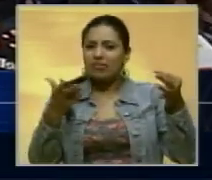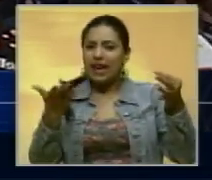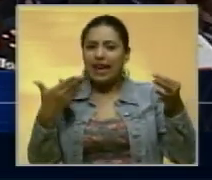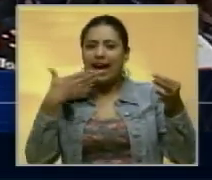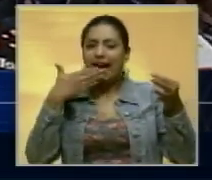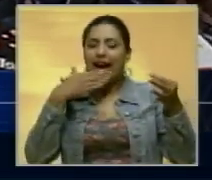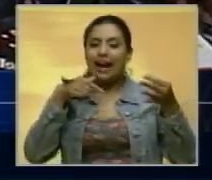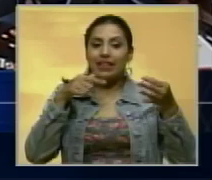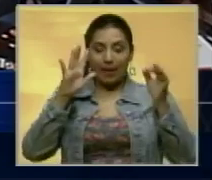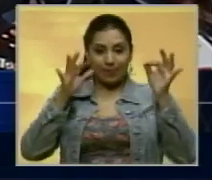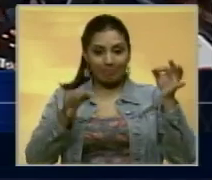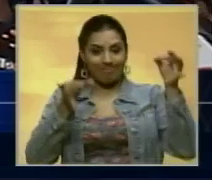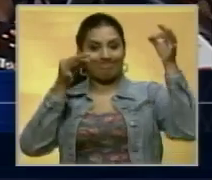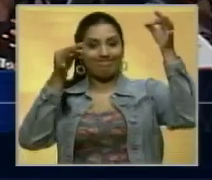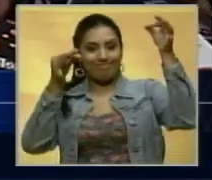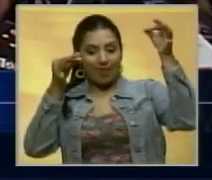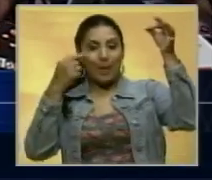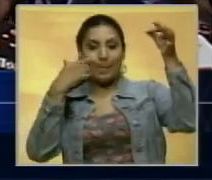más arriba.